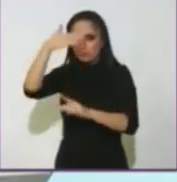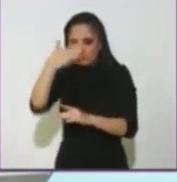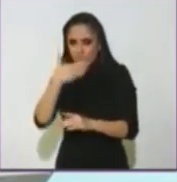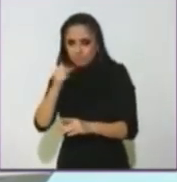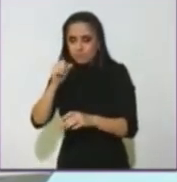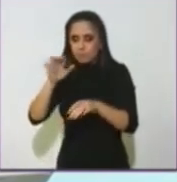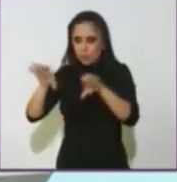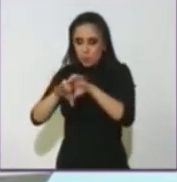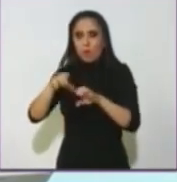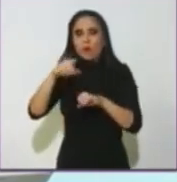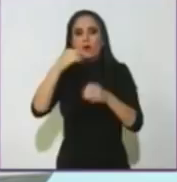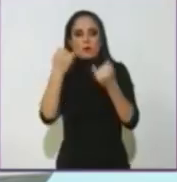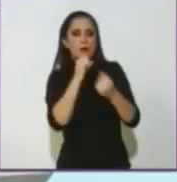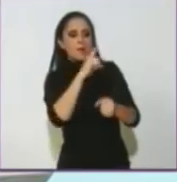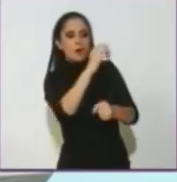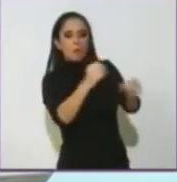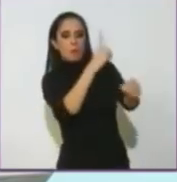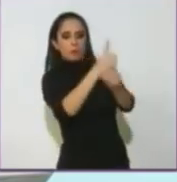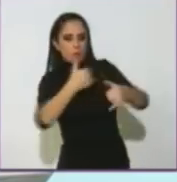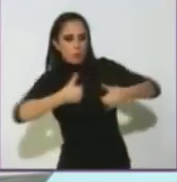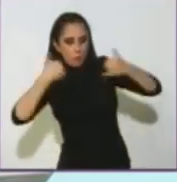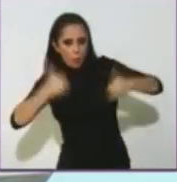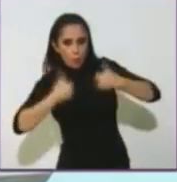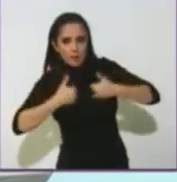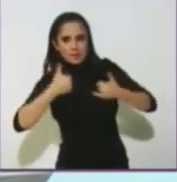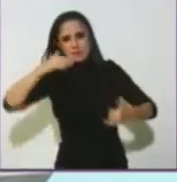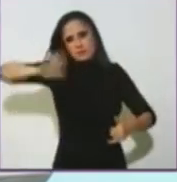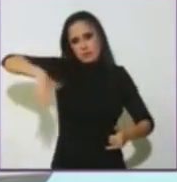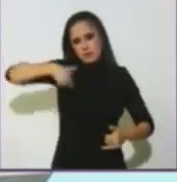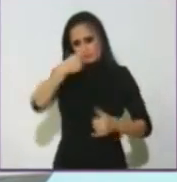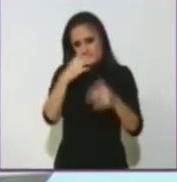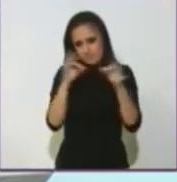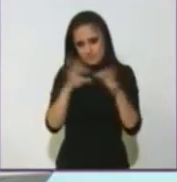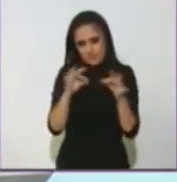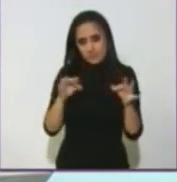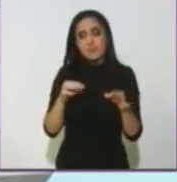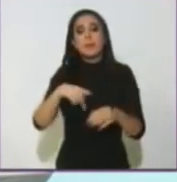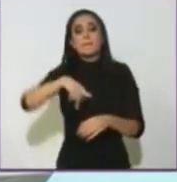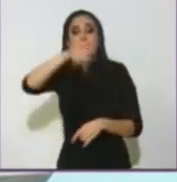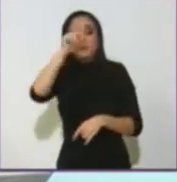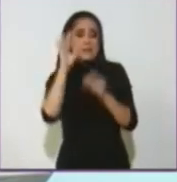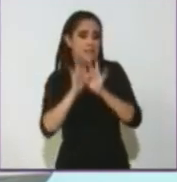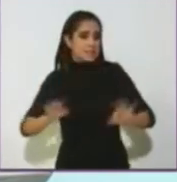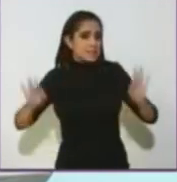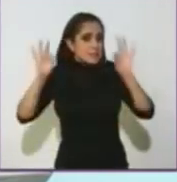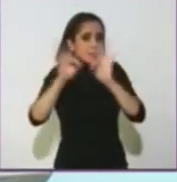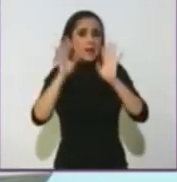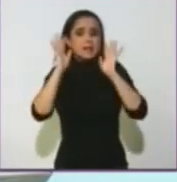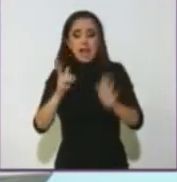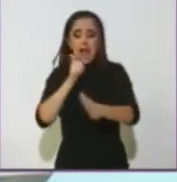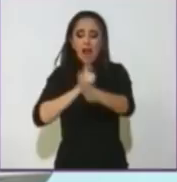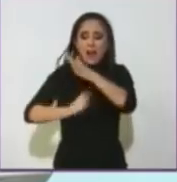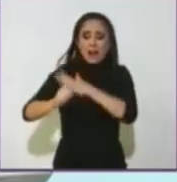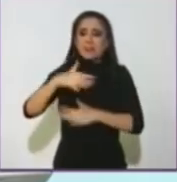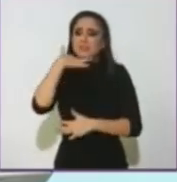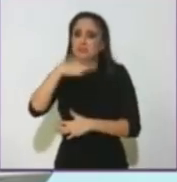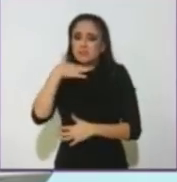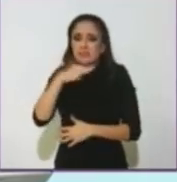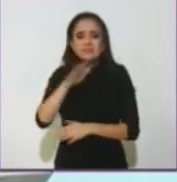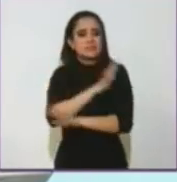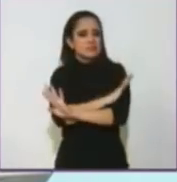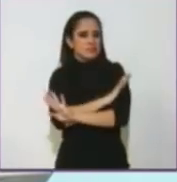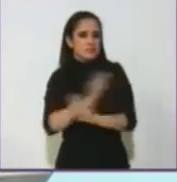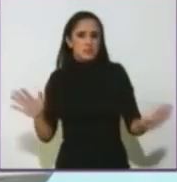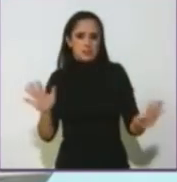oportunidades de los jóvenes de las que hemos hablado pero es fundamental acabar con la corrupción quien no